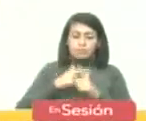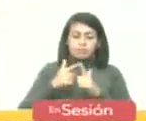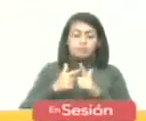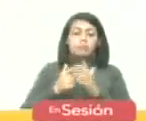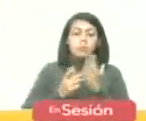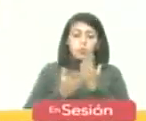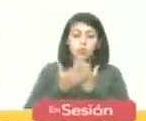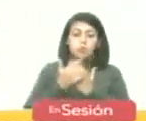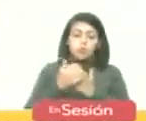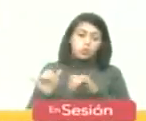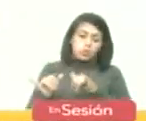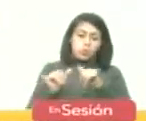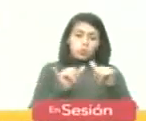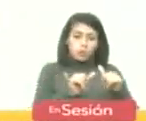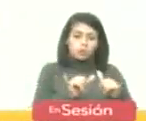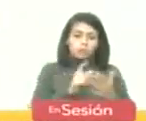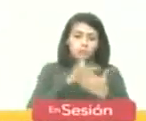necesario.